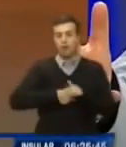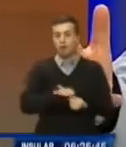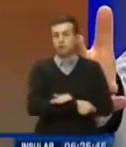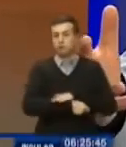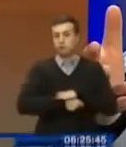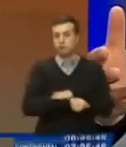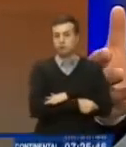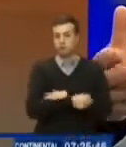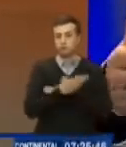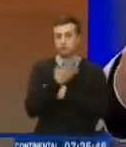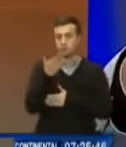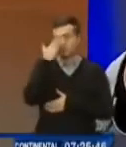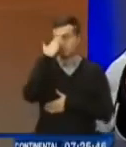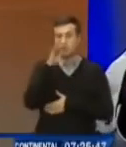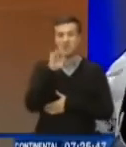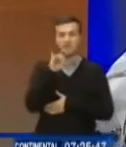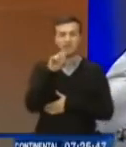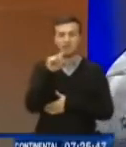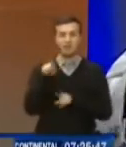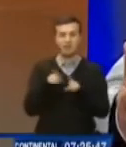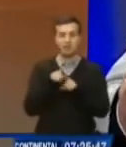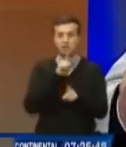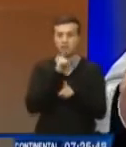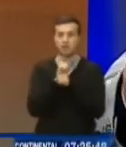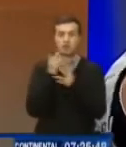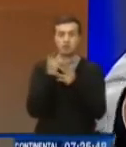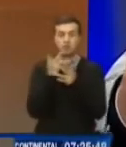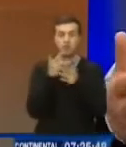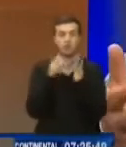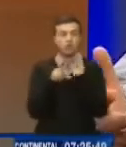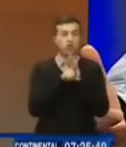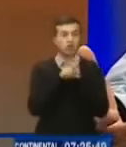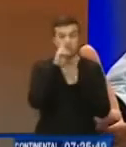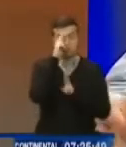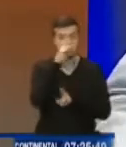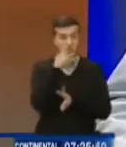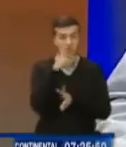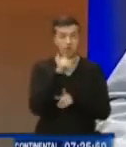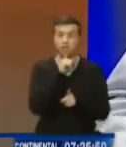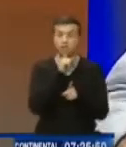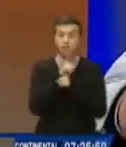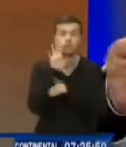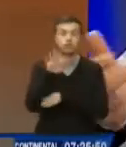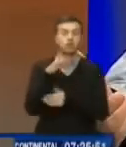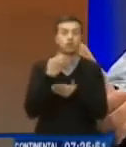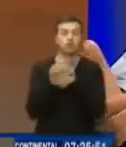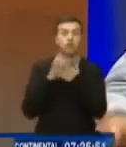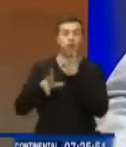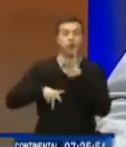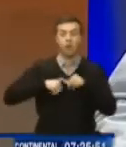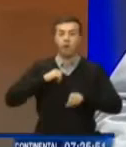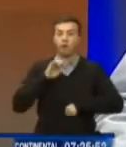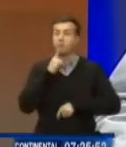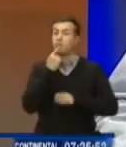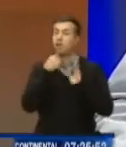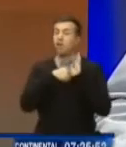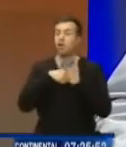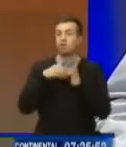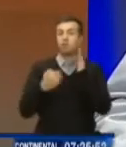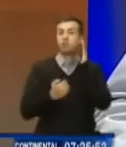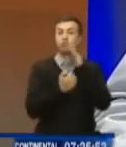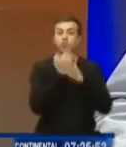prácticamente era un mayor mercado pero que operaba al margen de la ley es decir es una economía ilegal se compraban votos para designar